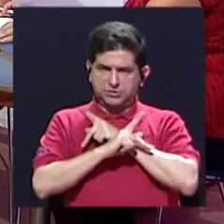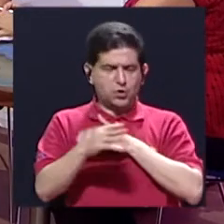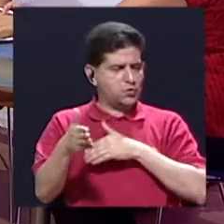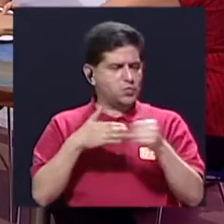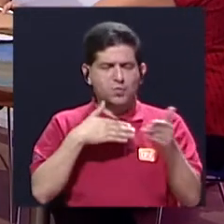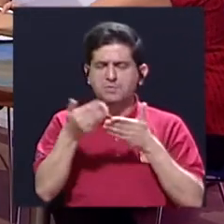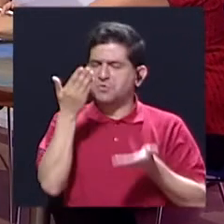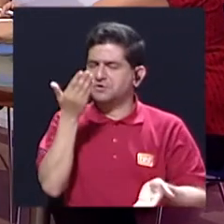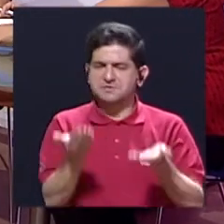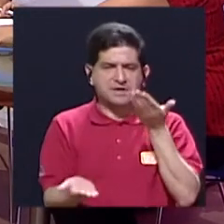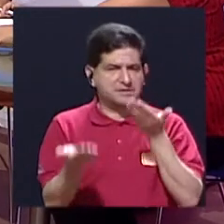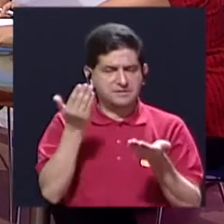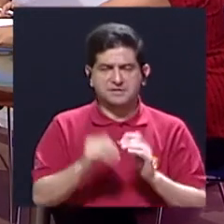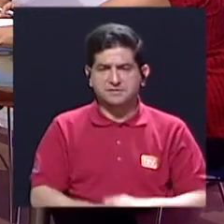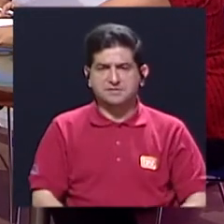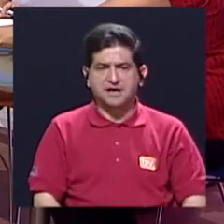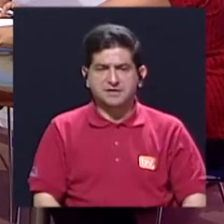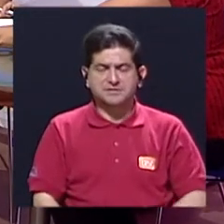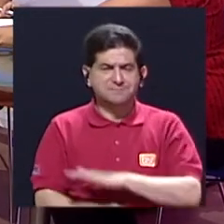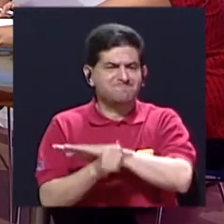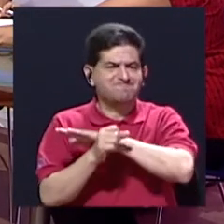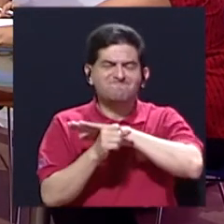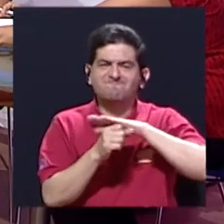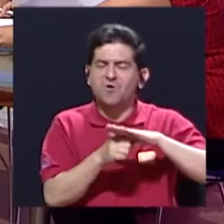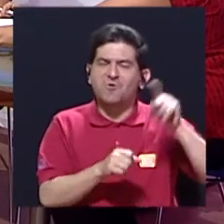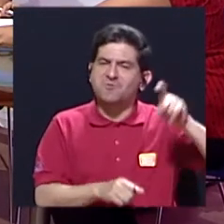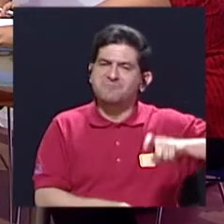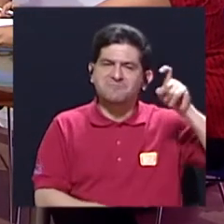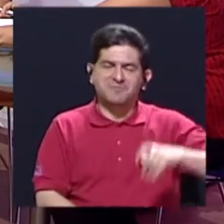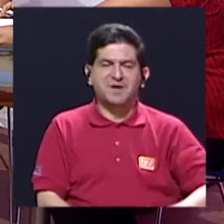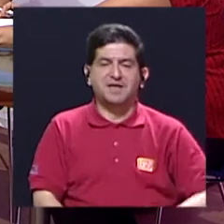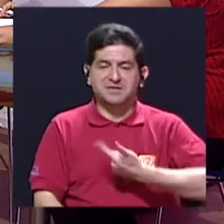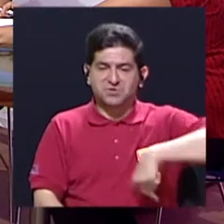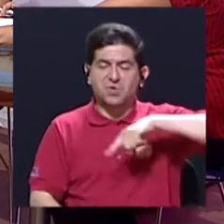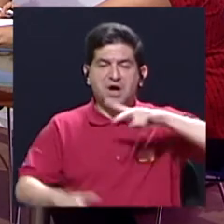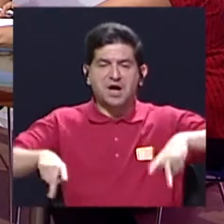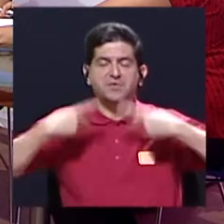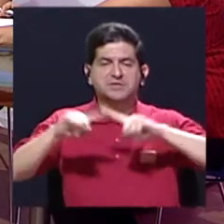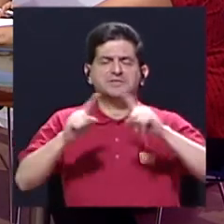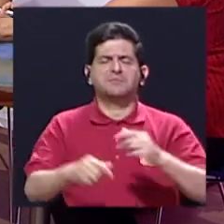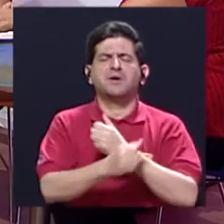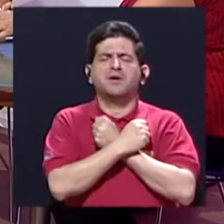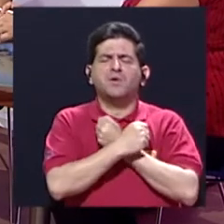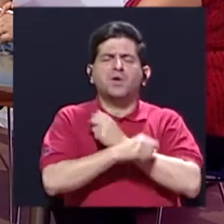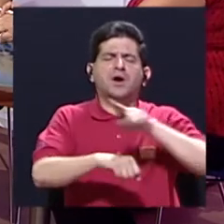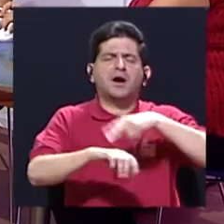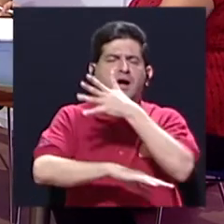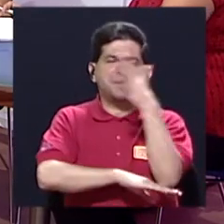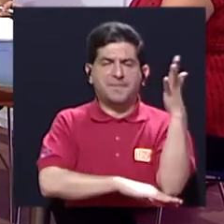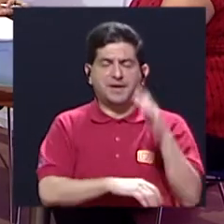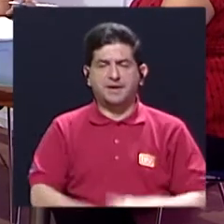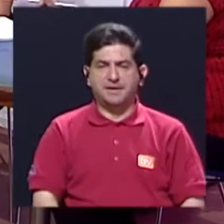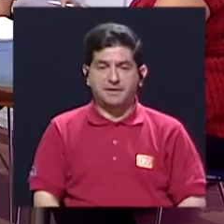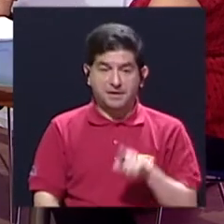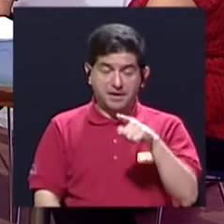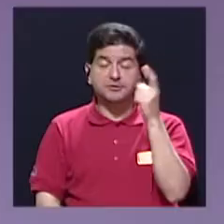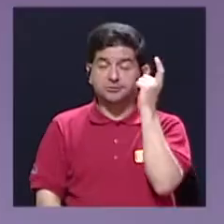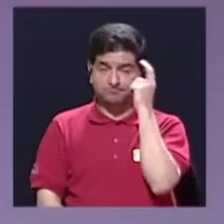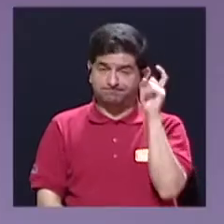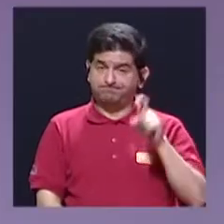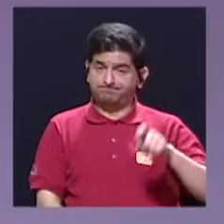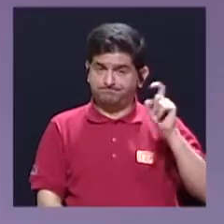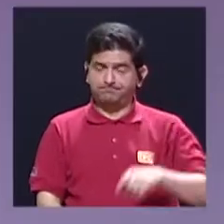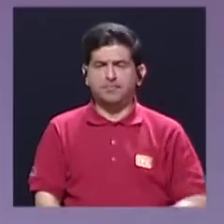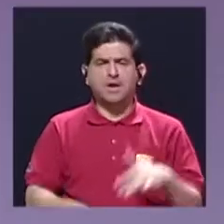a pesar de que tal vez no sea totalmente necesario para nuestras vidas, pero amamos la naturaleza, ese es un punto que hay que pensar.